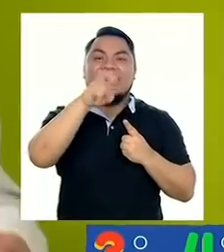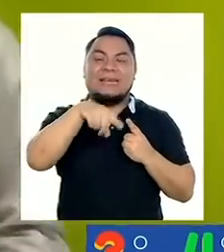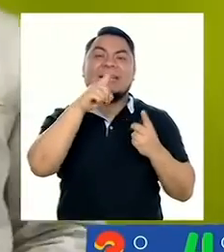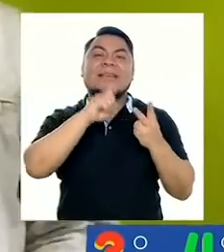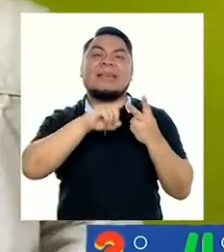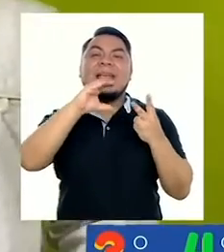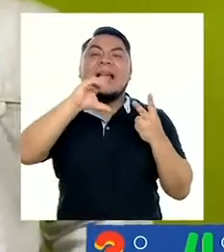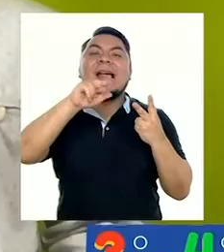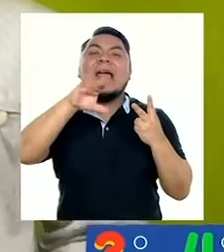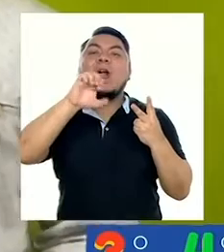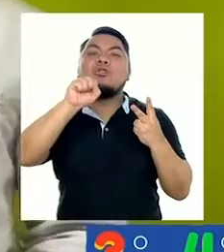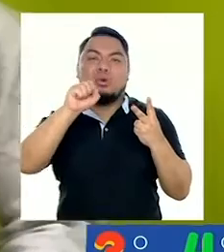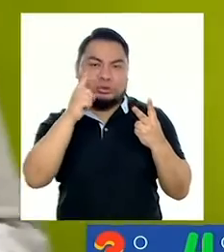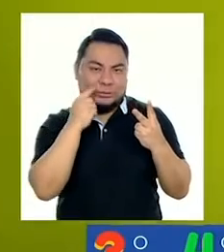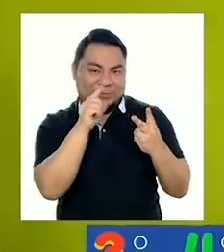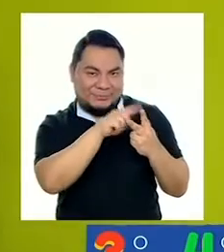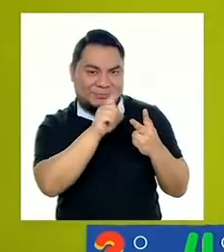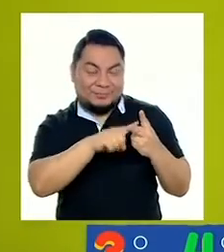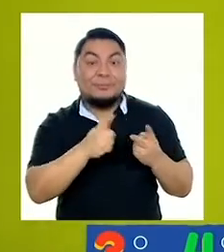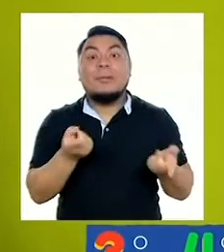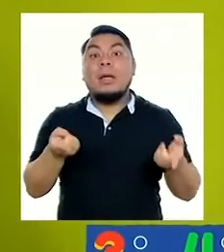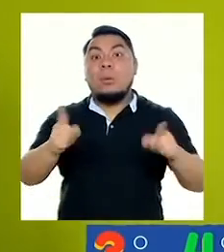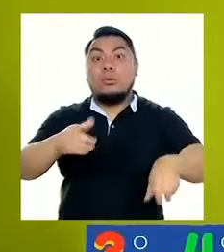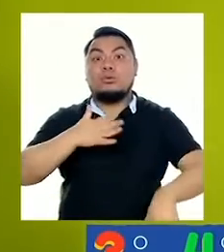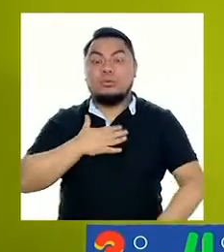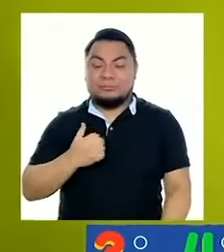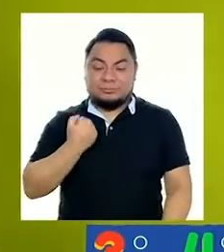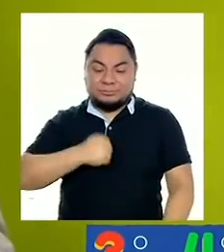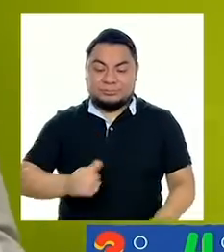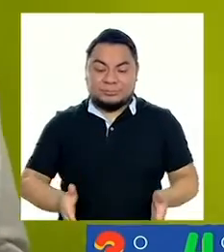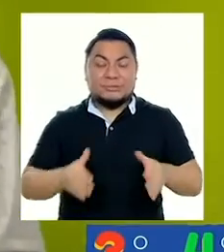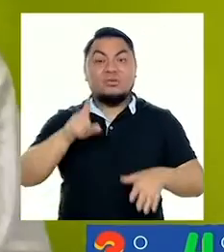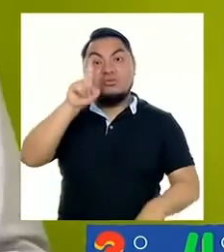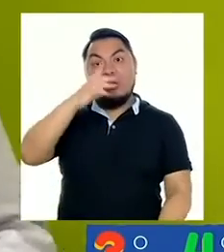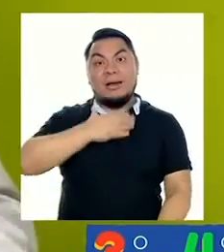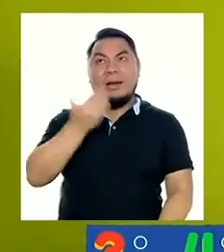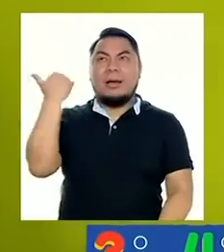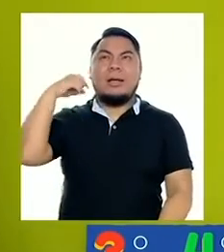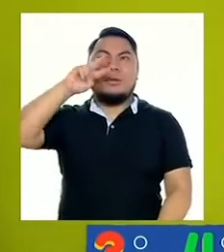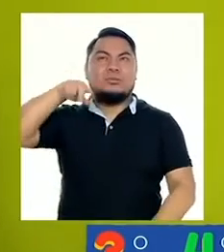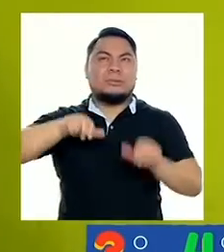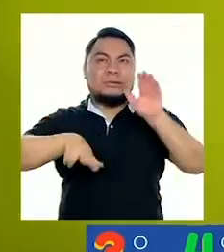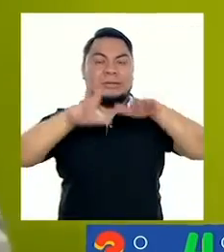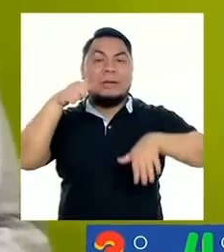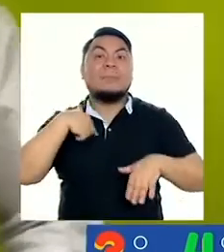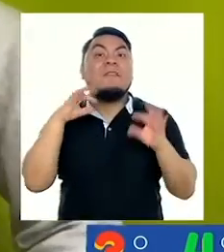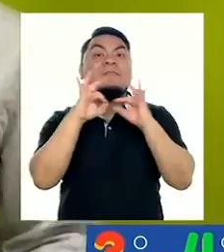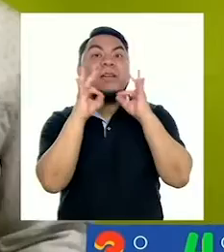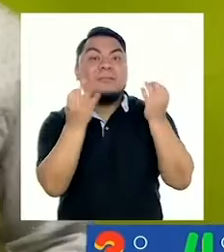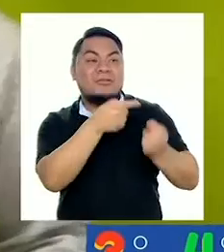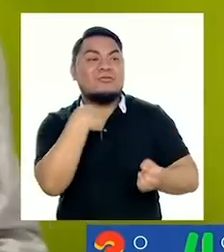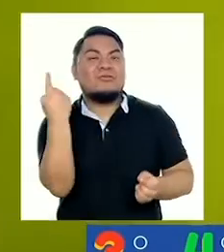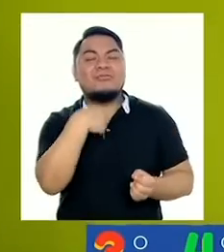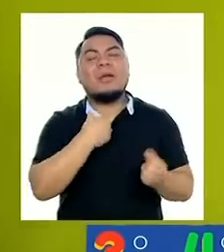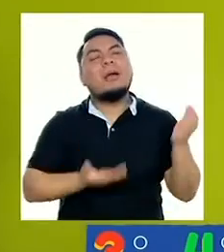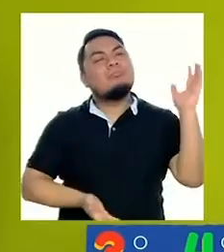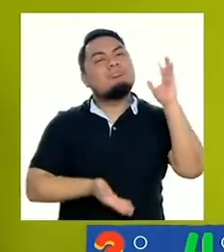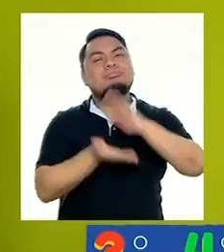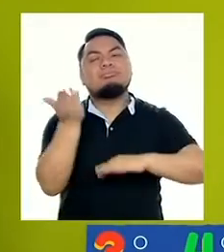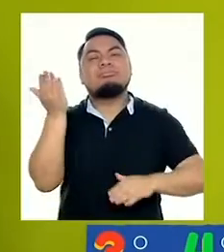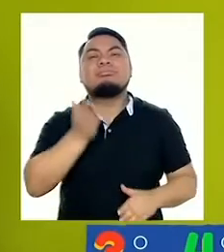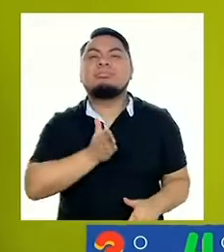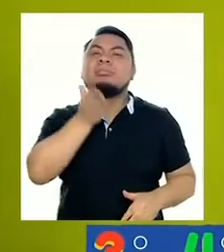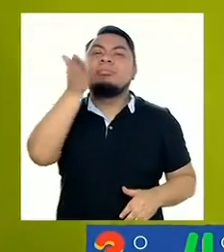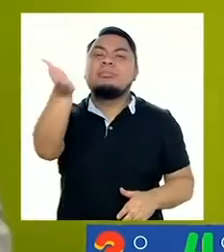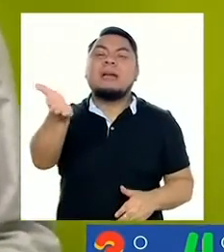y Carlos Varela. Cuando cumplí un año en el 2013, mi familia y yo nos mudamos